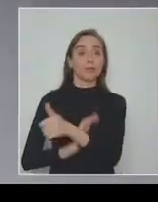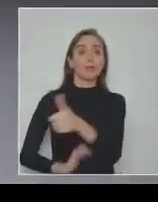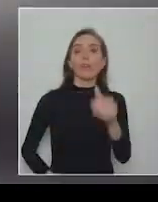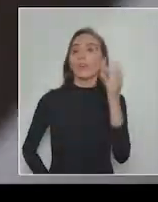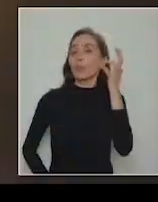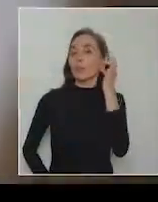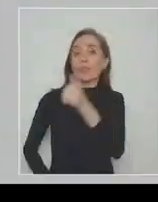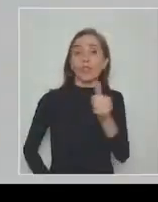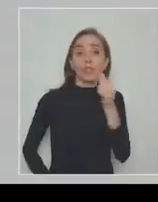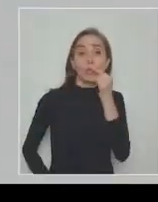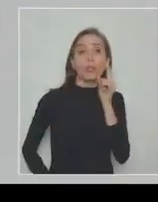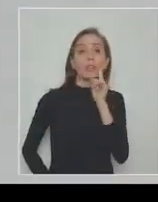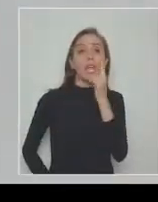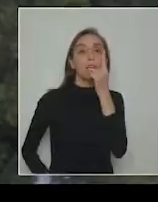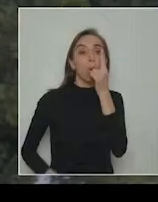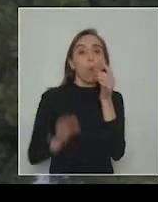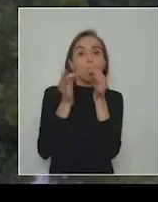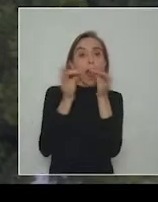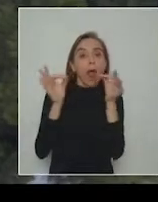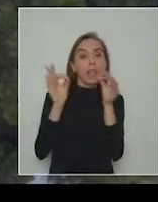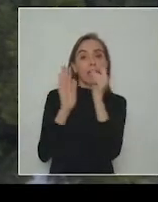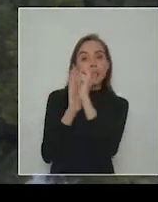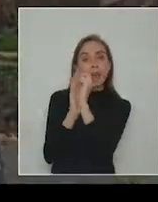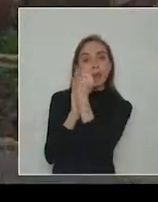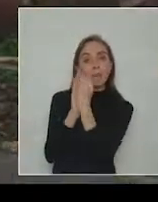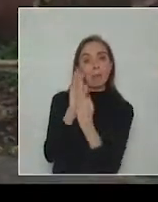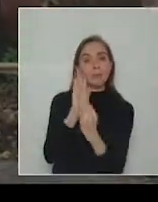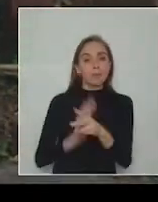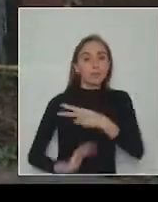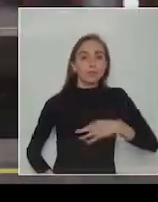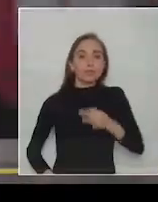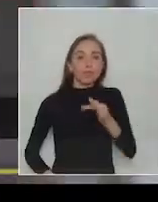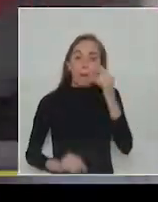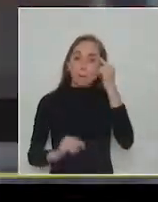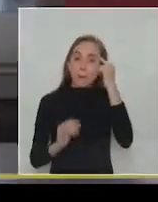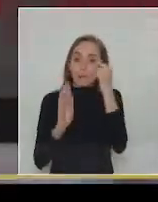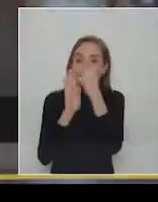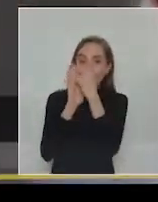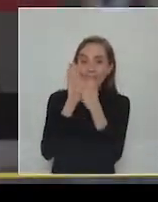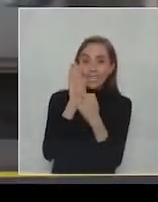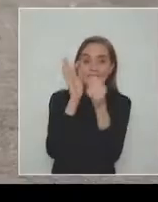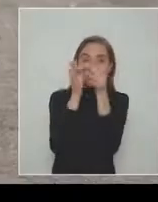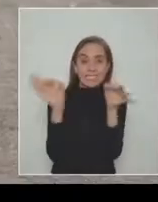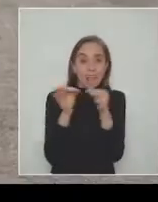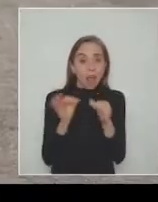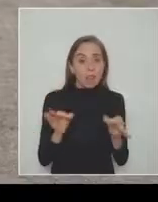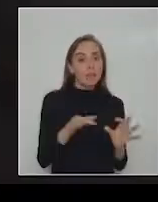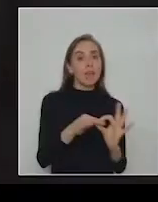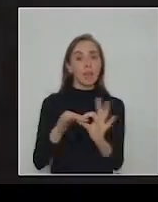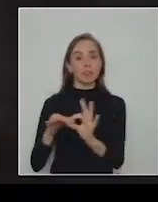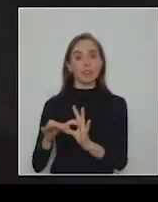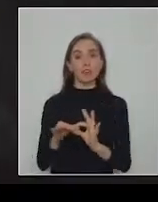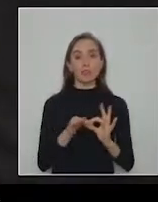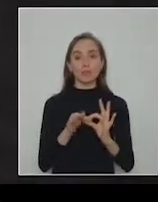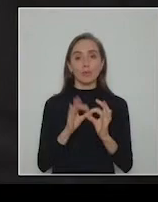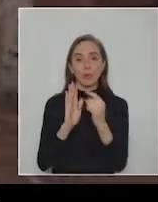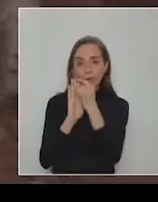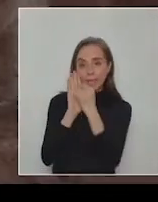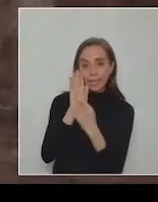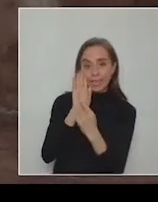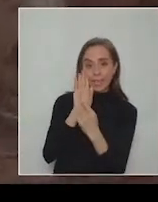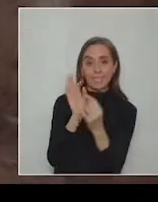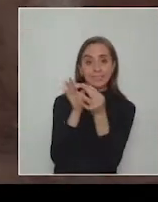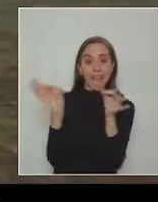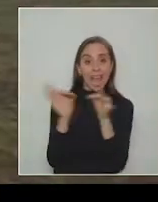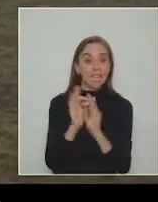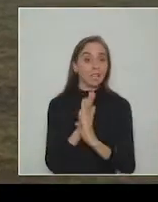y todos tenemos una línea que escribir por nuestro futuro. Por eso queremos pensar en estas líneas como algo que nos une. Líneas que